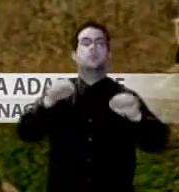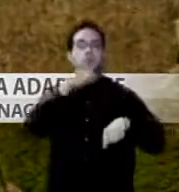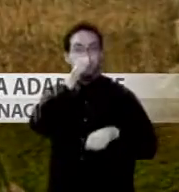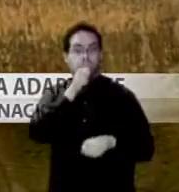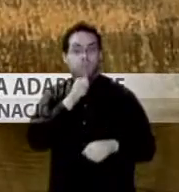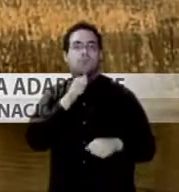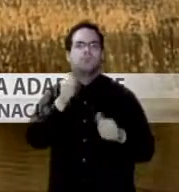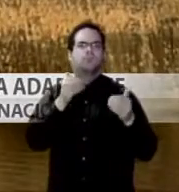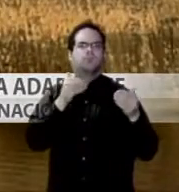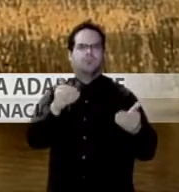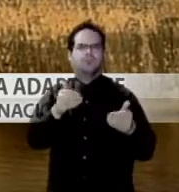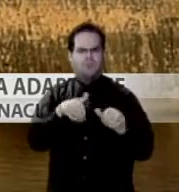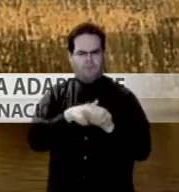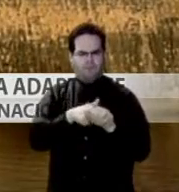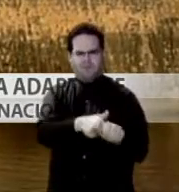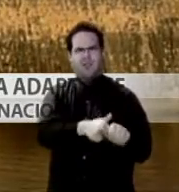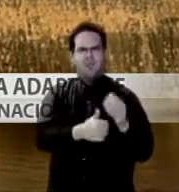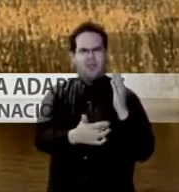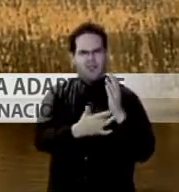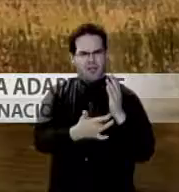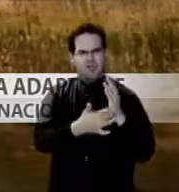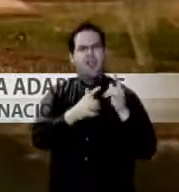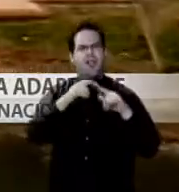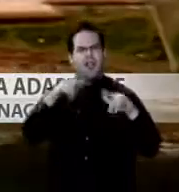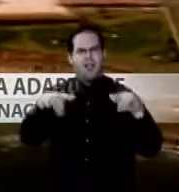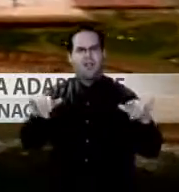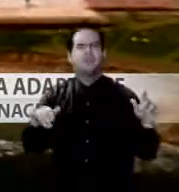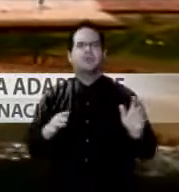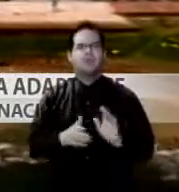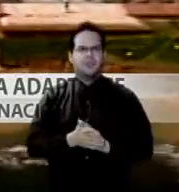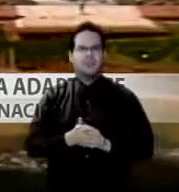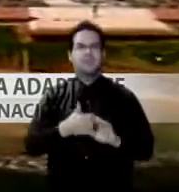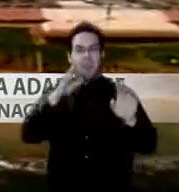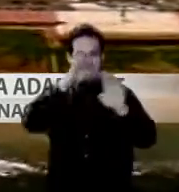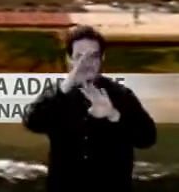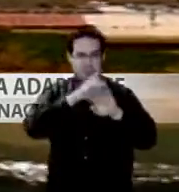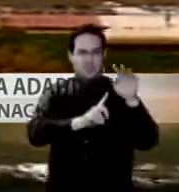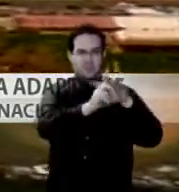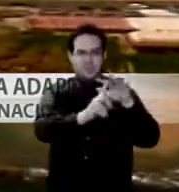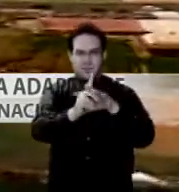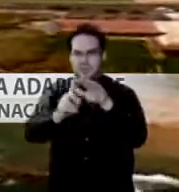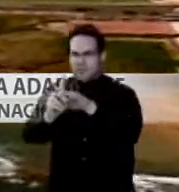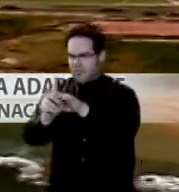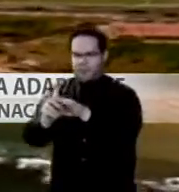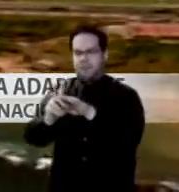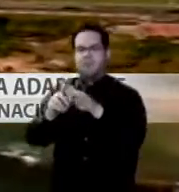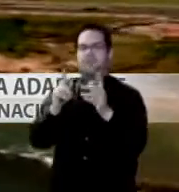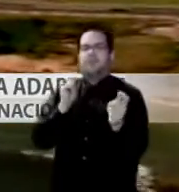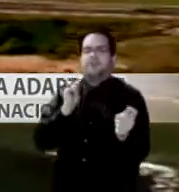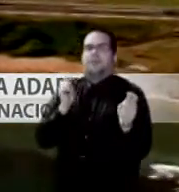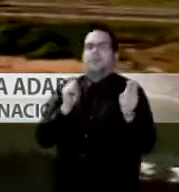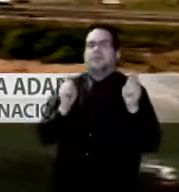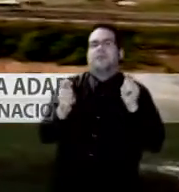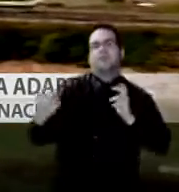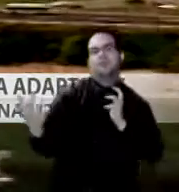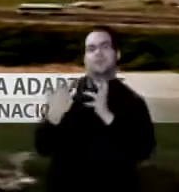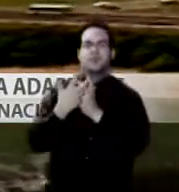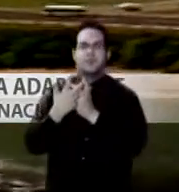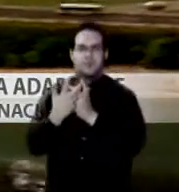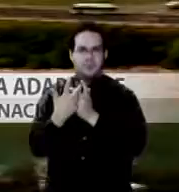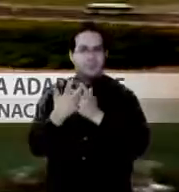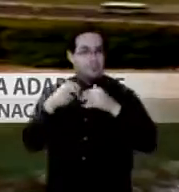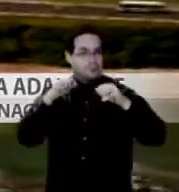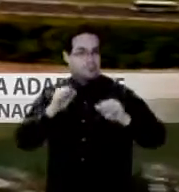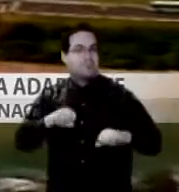que reconoce ciudades que muestran voluntad para adaptarse a los problemas que enfrenta. Incorporarse a esta red de ciudades resistentes